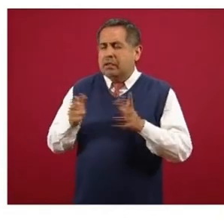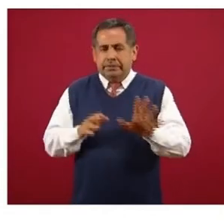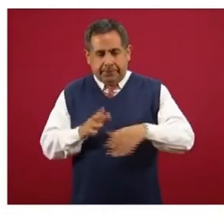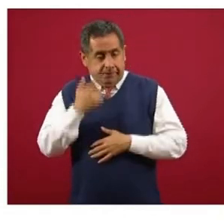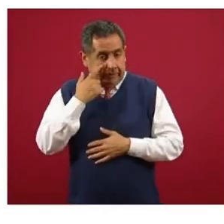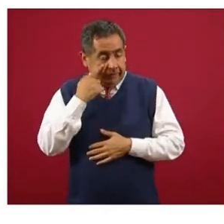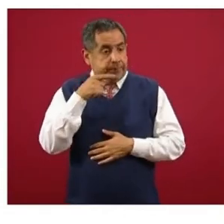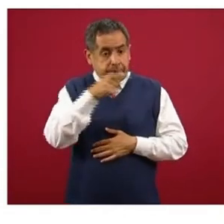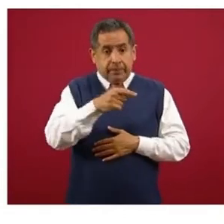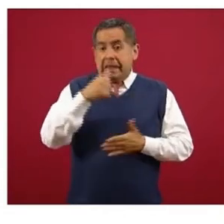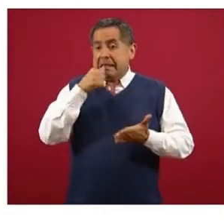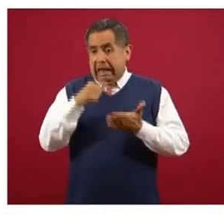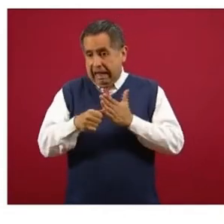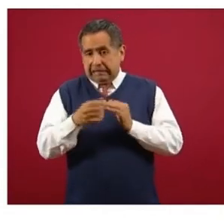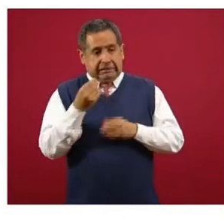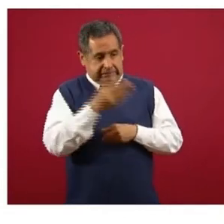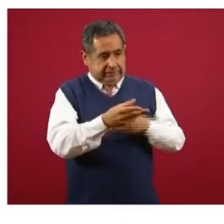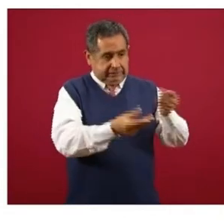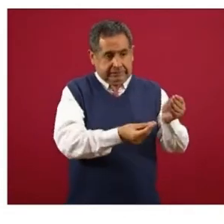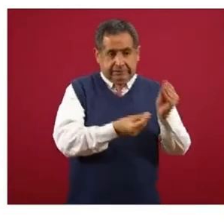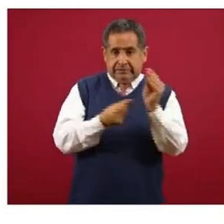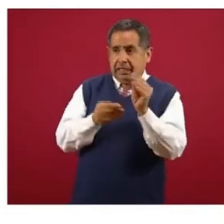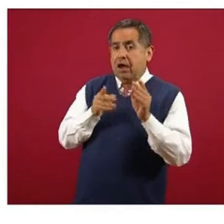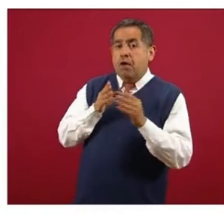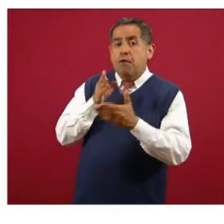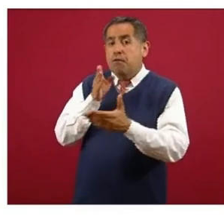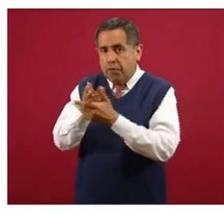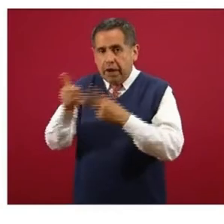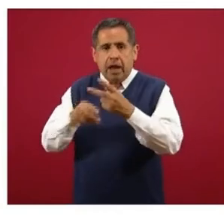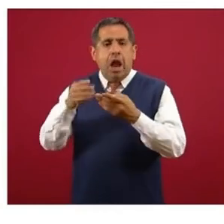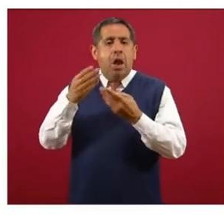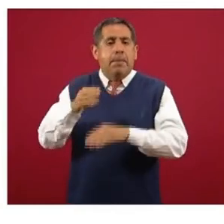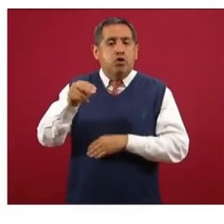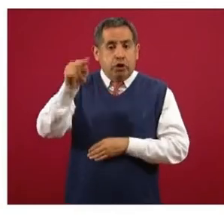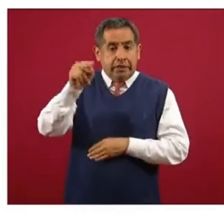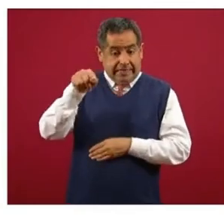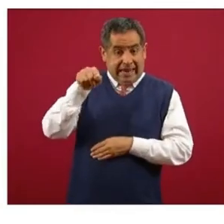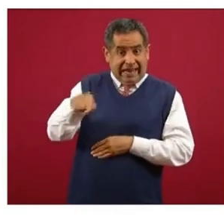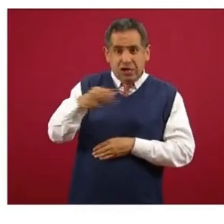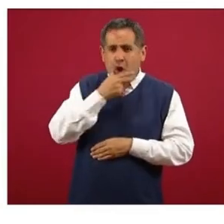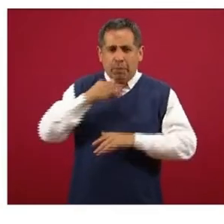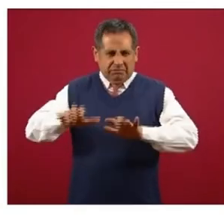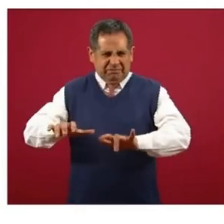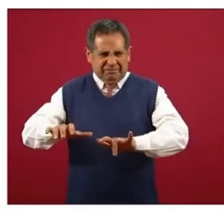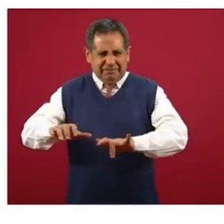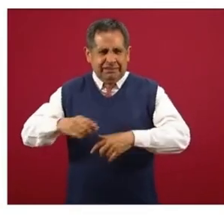a activar su apoyo a la sucursal de Banorte, el ejecutivo que los atendió